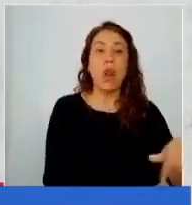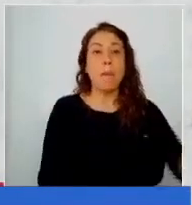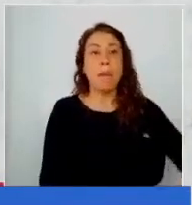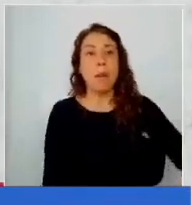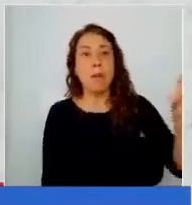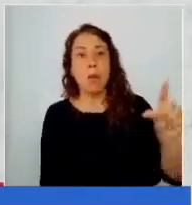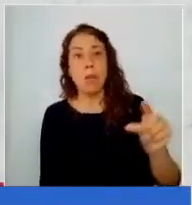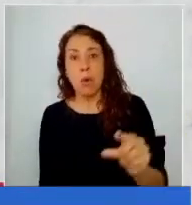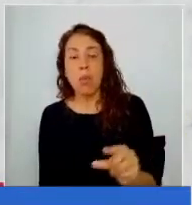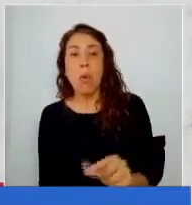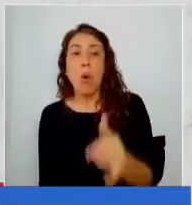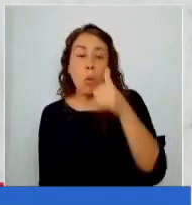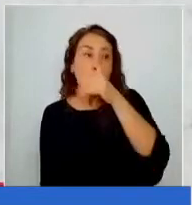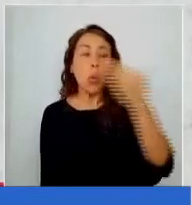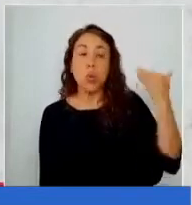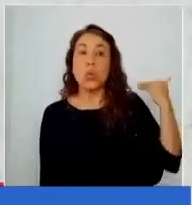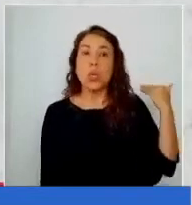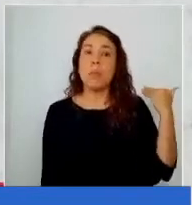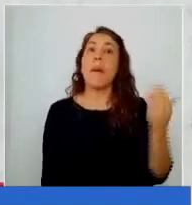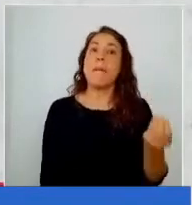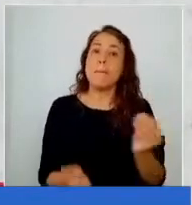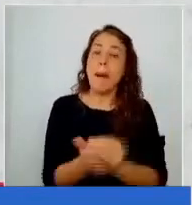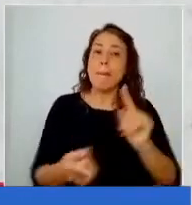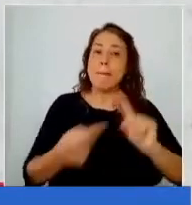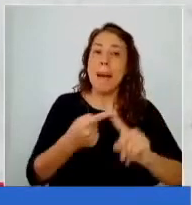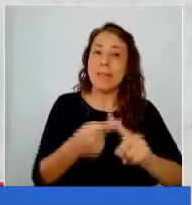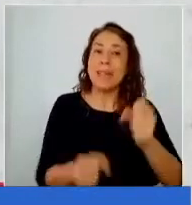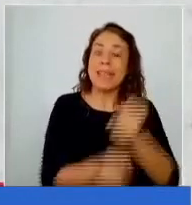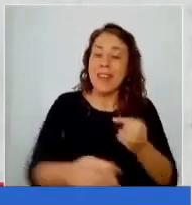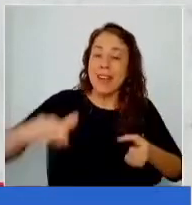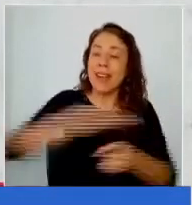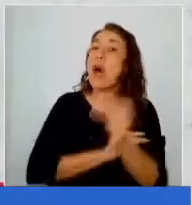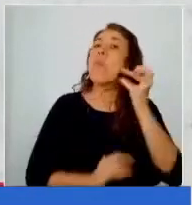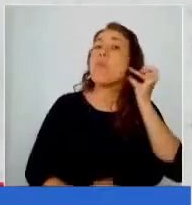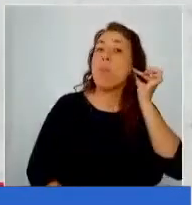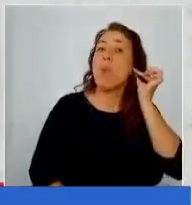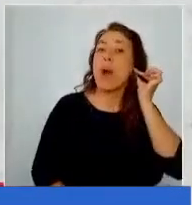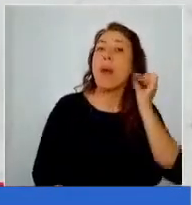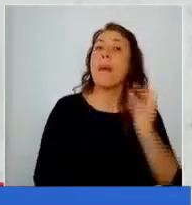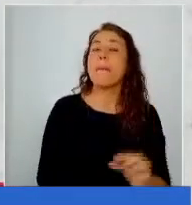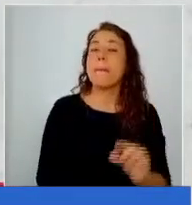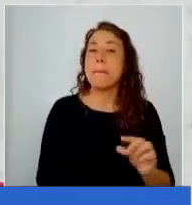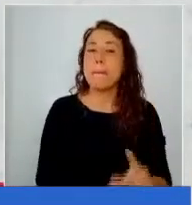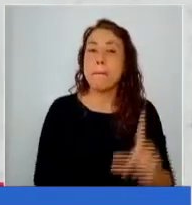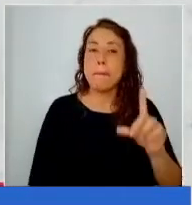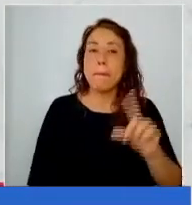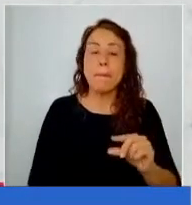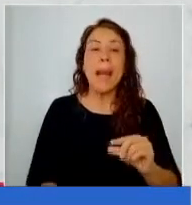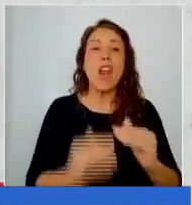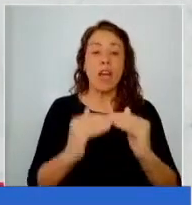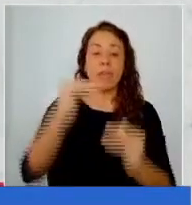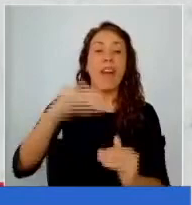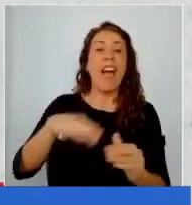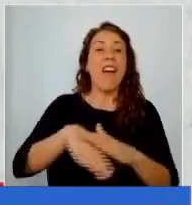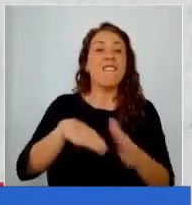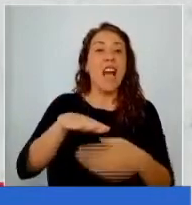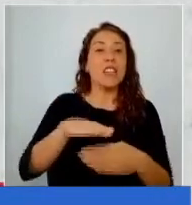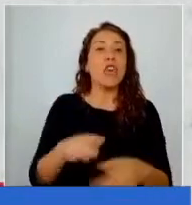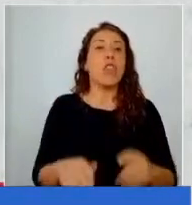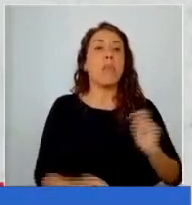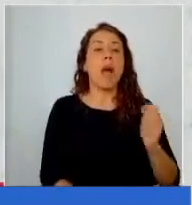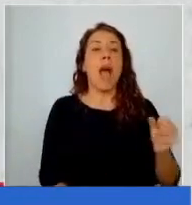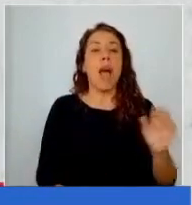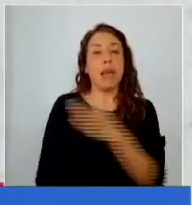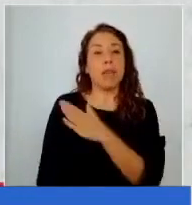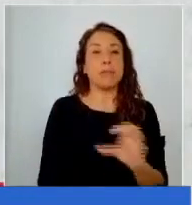harto tiempo y aumentar la participación laboral femenina reduciendo las neuronas provisionales hay que hacer un esfuerzo para mejorar la calidad